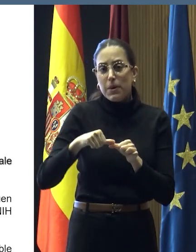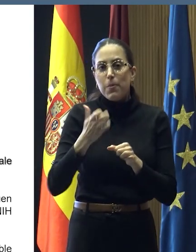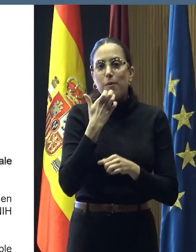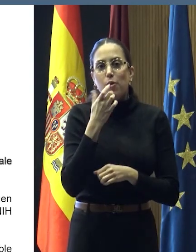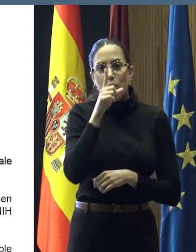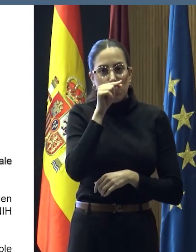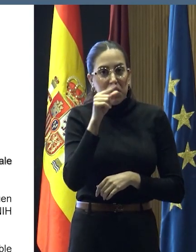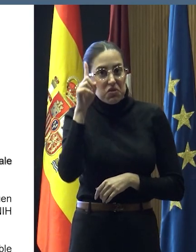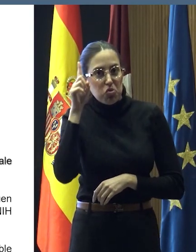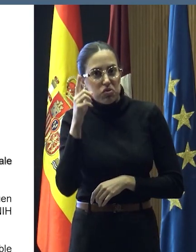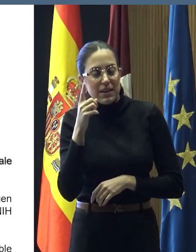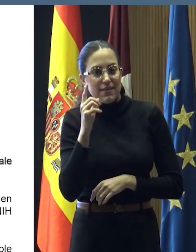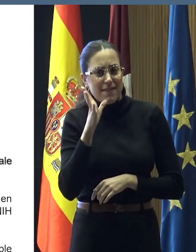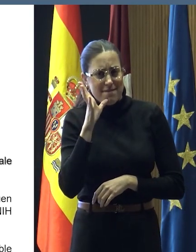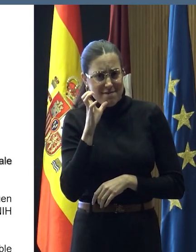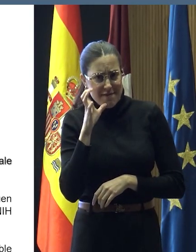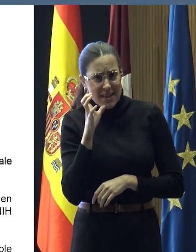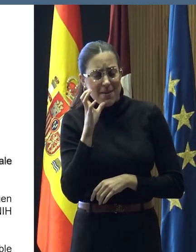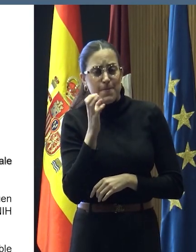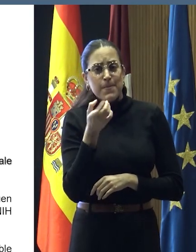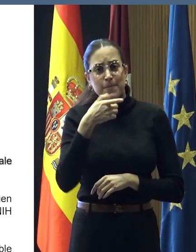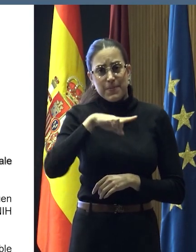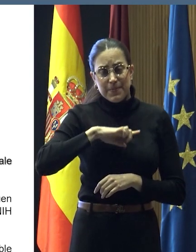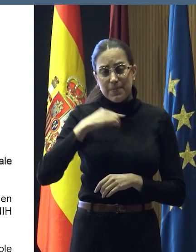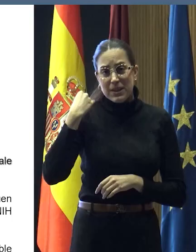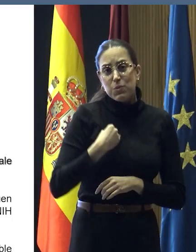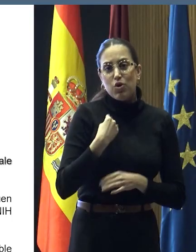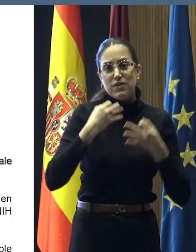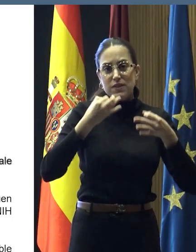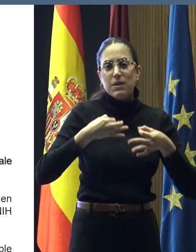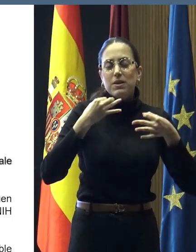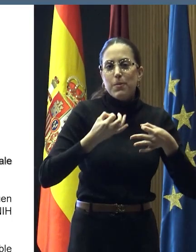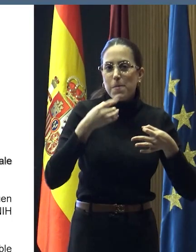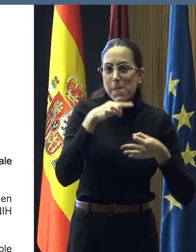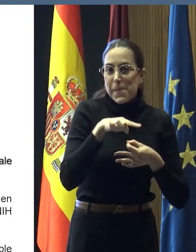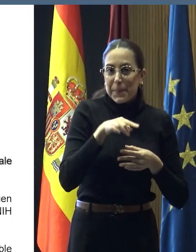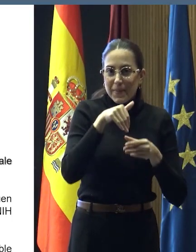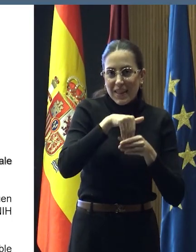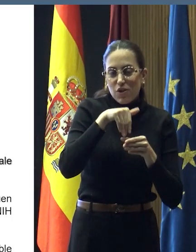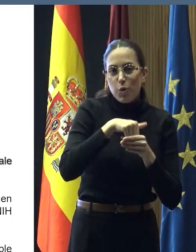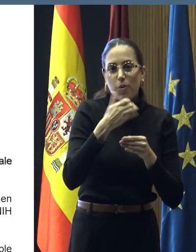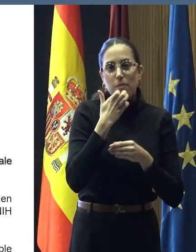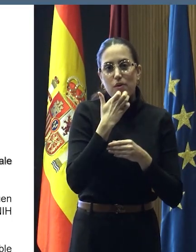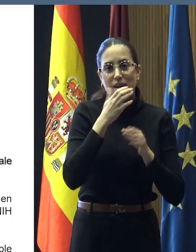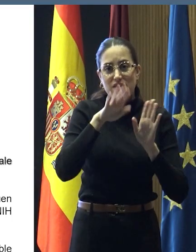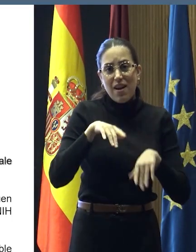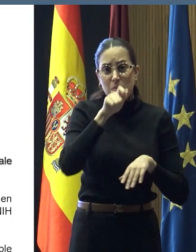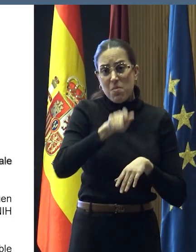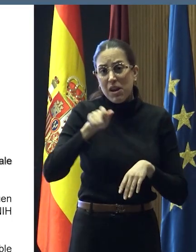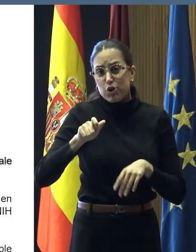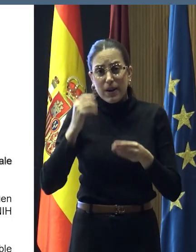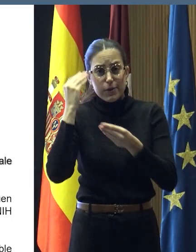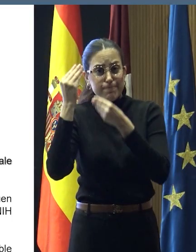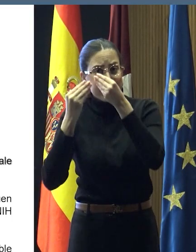eso, horrorosos, ¿no? Pues siempre hay voces discordantes,